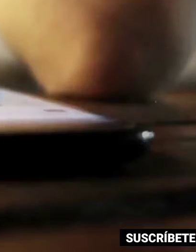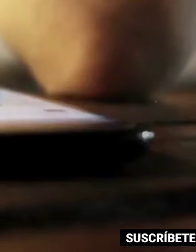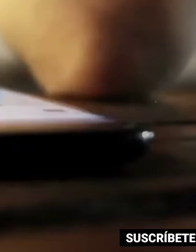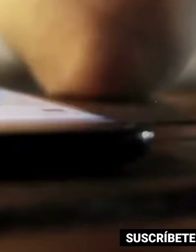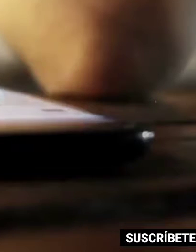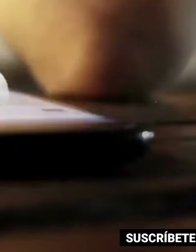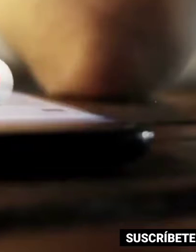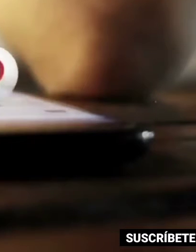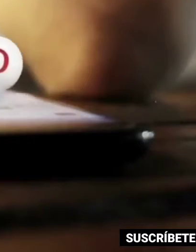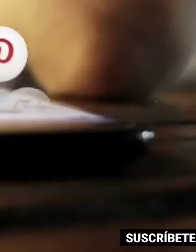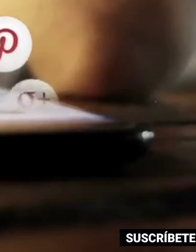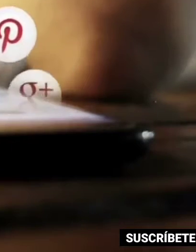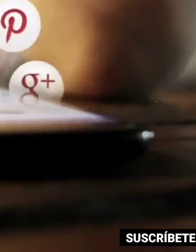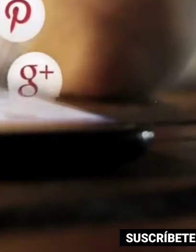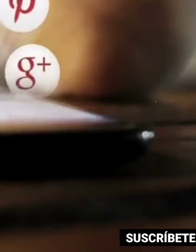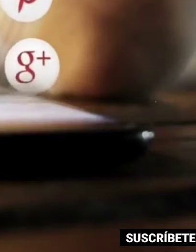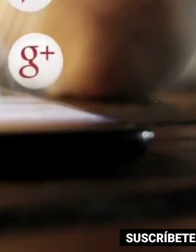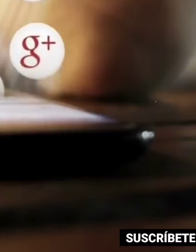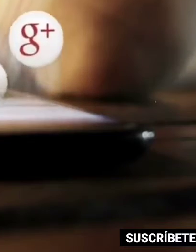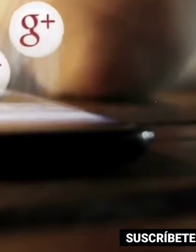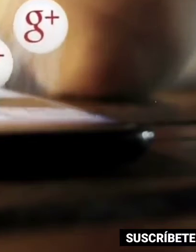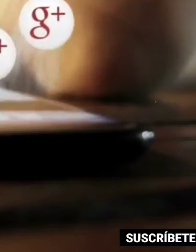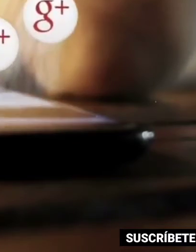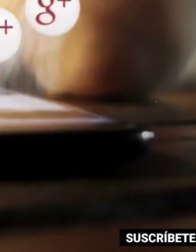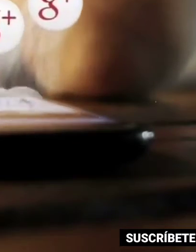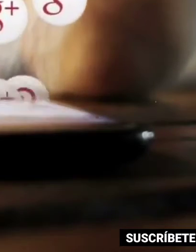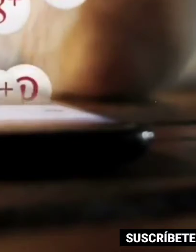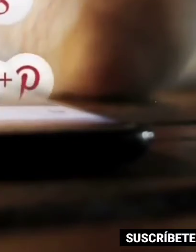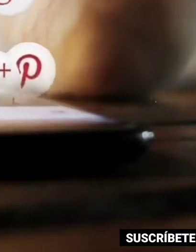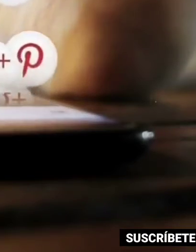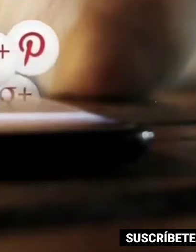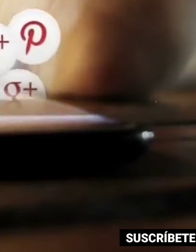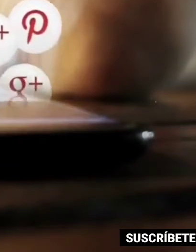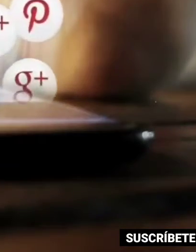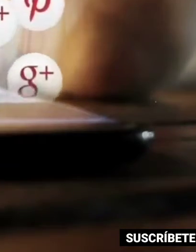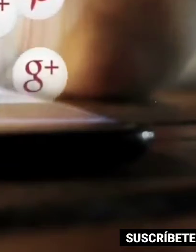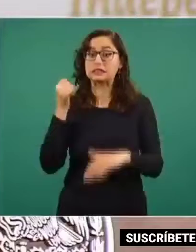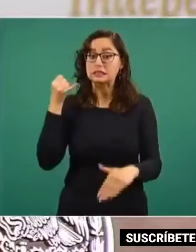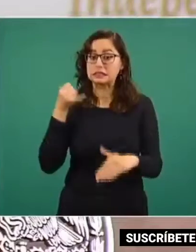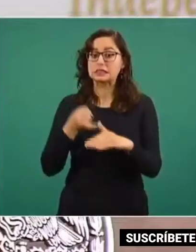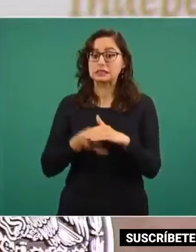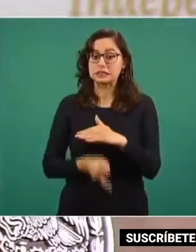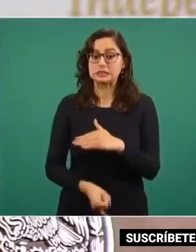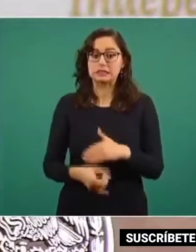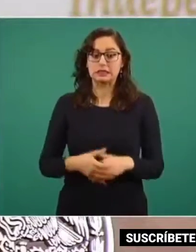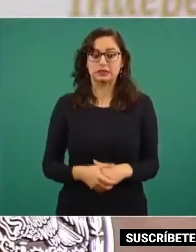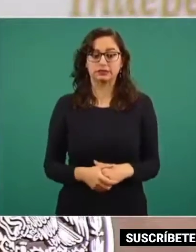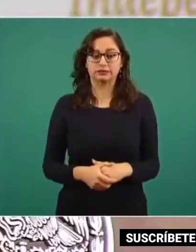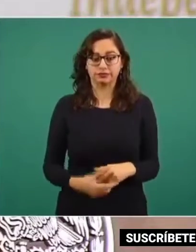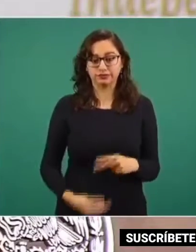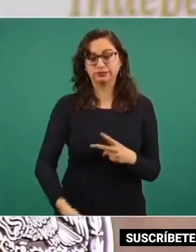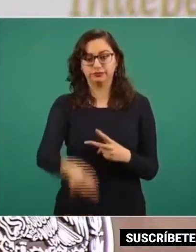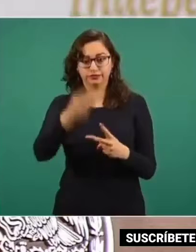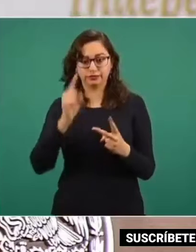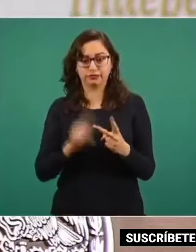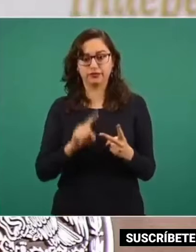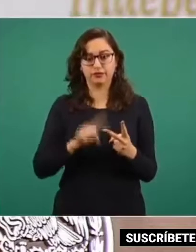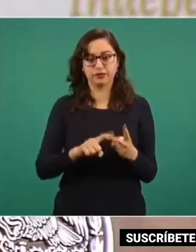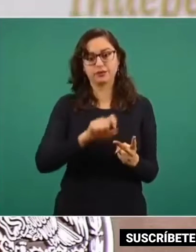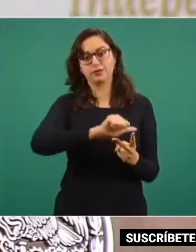expresión y el espionaje que se realiza por medio de aplicaciones y dispositivos celulares. Y luego está el otro tema,